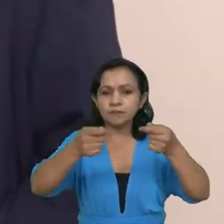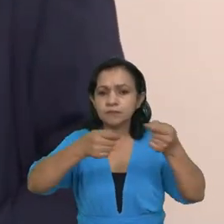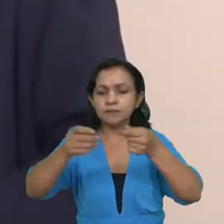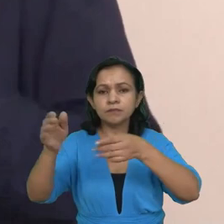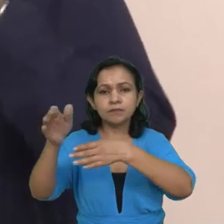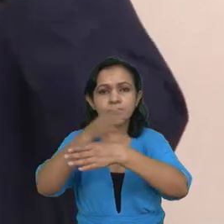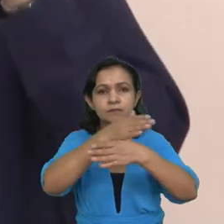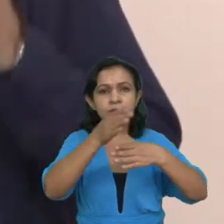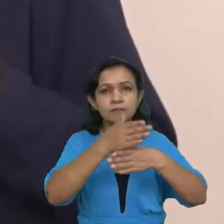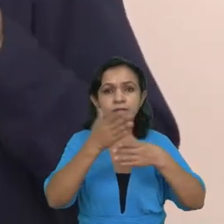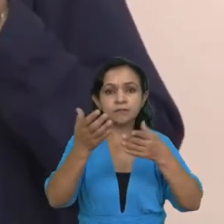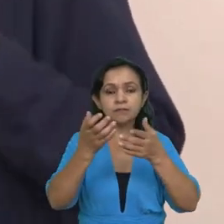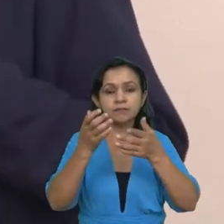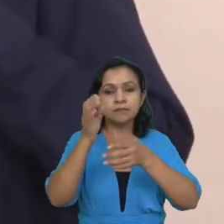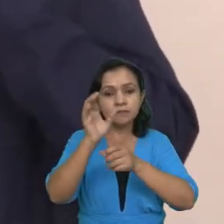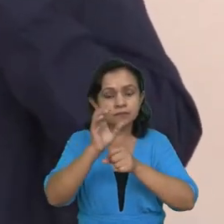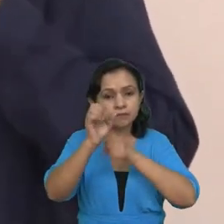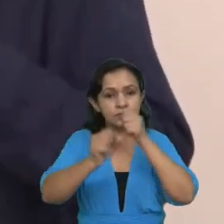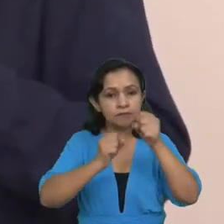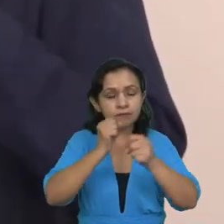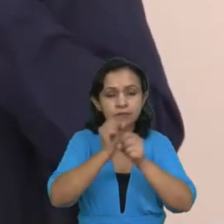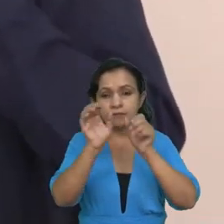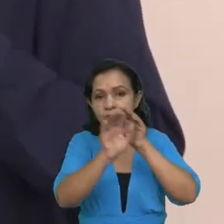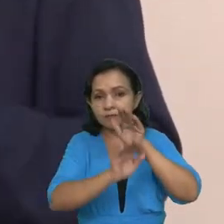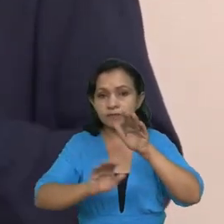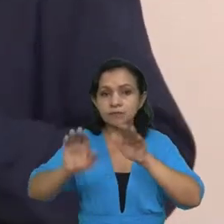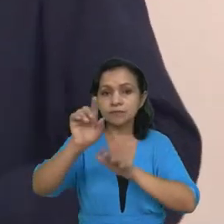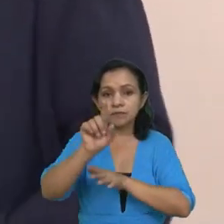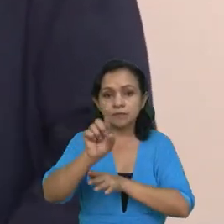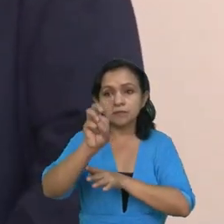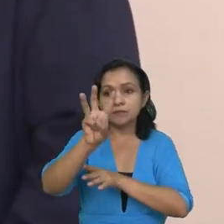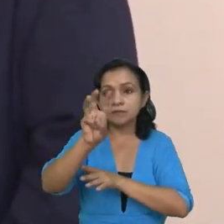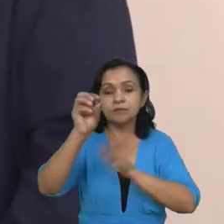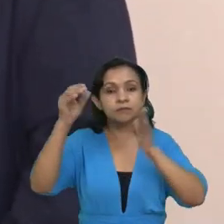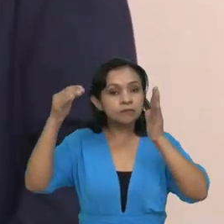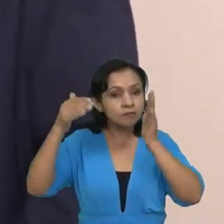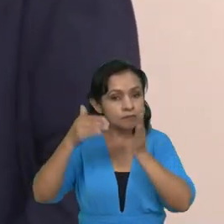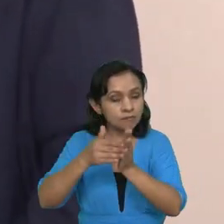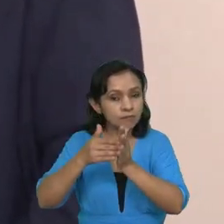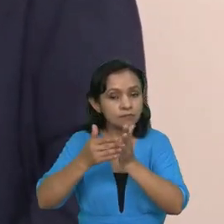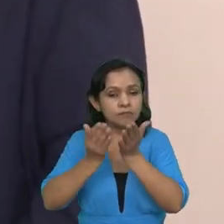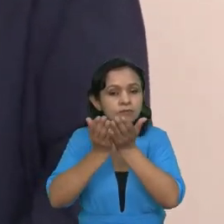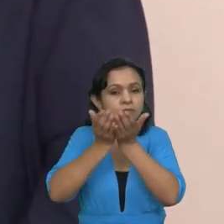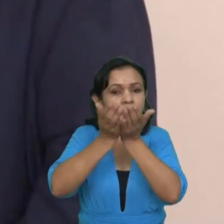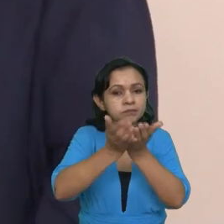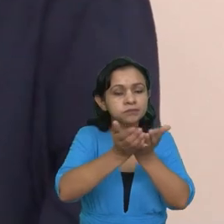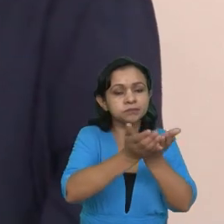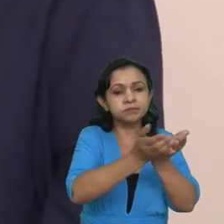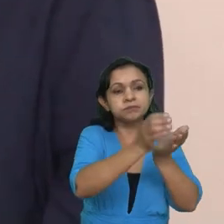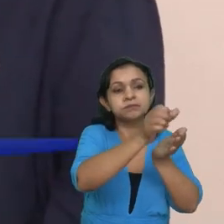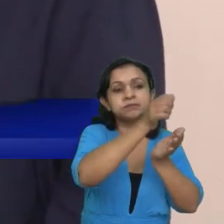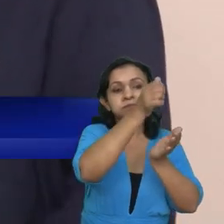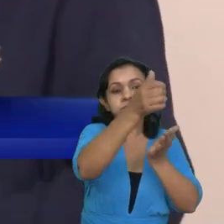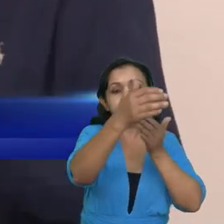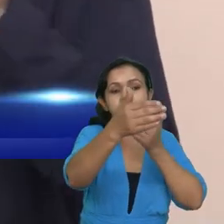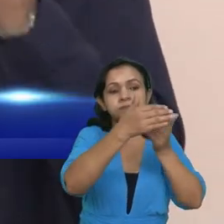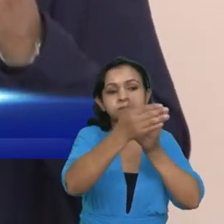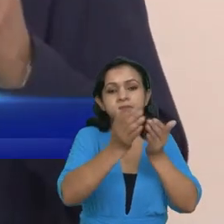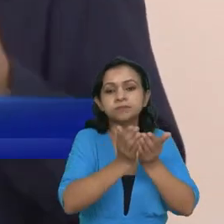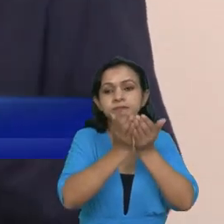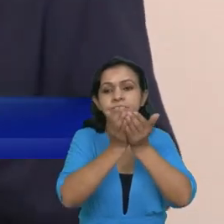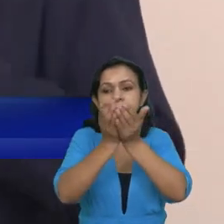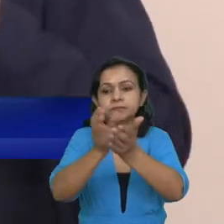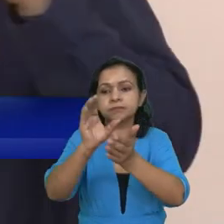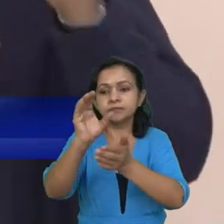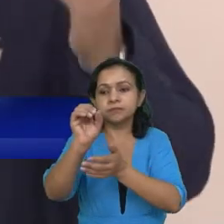porque cada año se nos escapan más de 130 mil contenedores que van a los otros puertos vecinos puerto